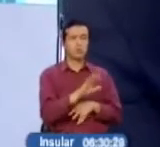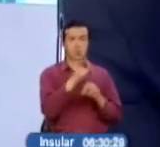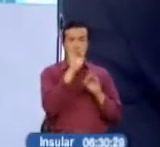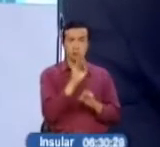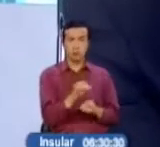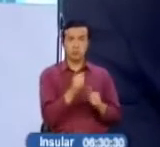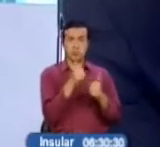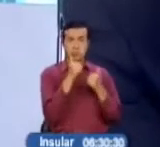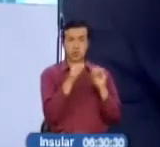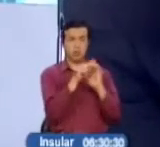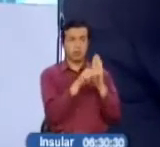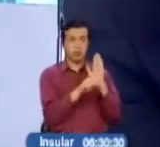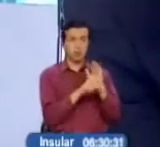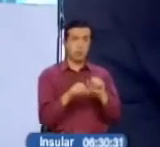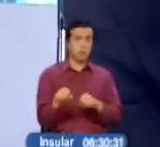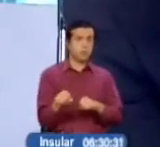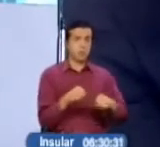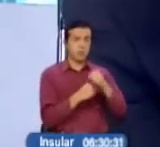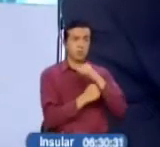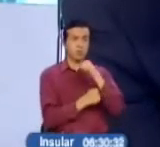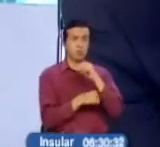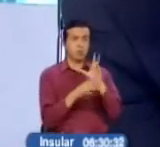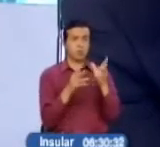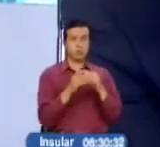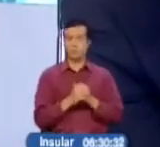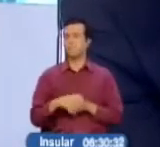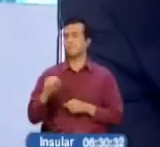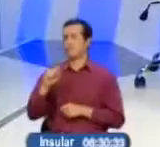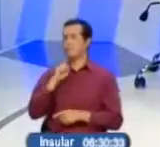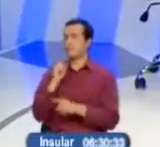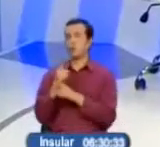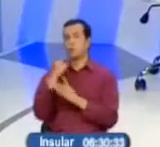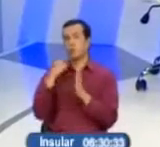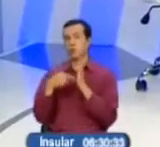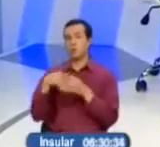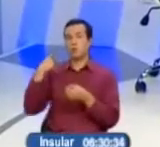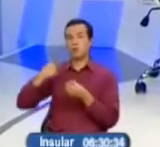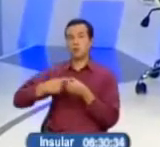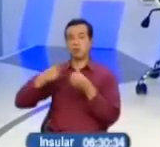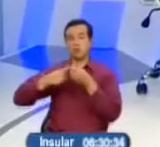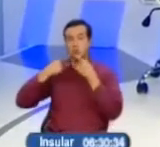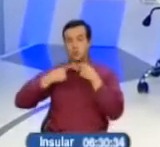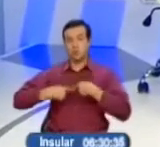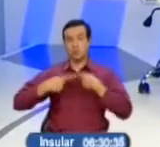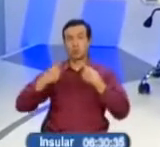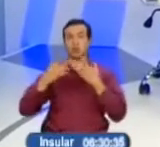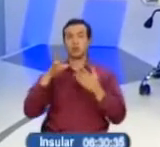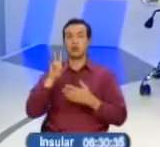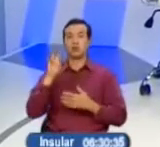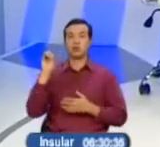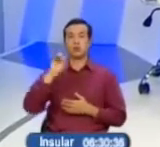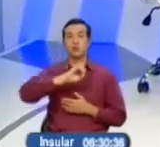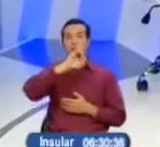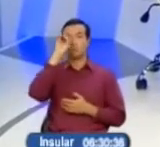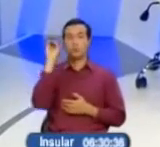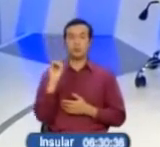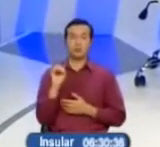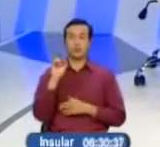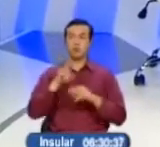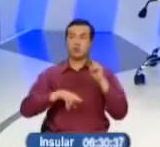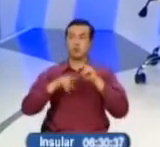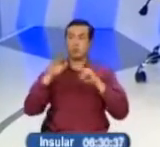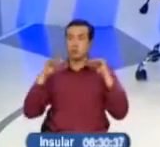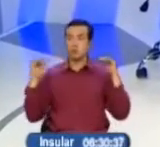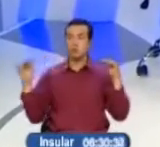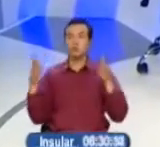a normas antisísmicas. Así es. No, en Quito, por ejemplo, se indica que al menos el 70% de las